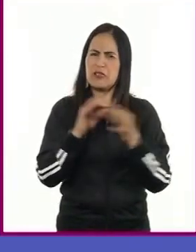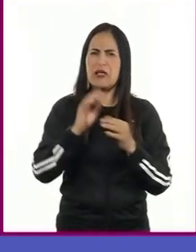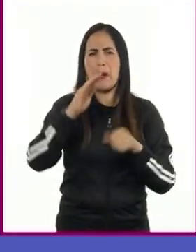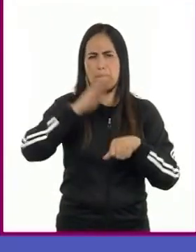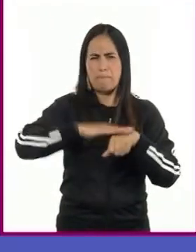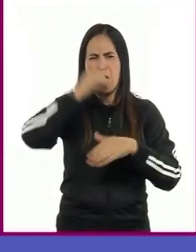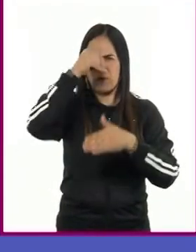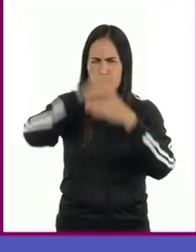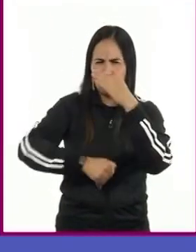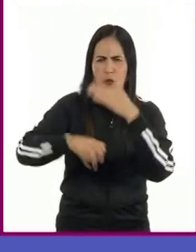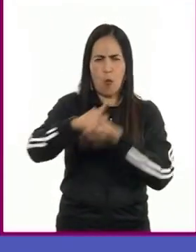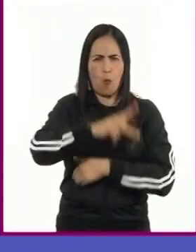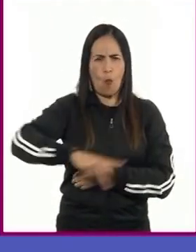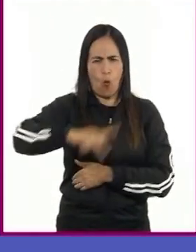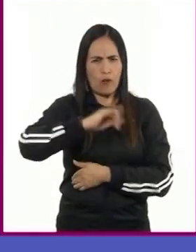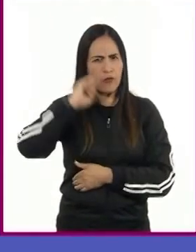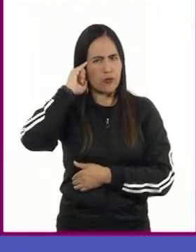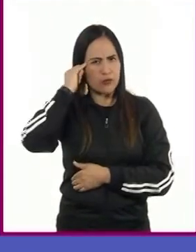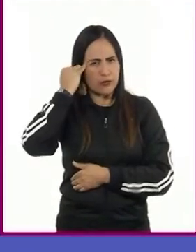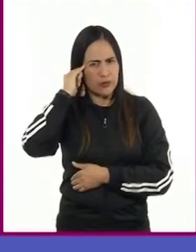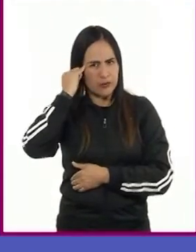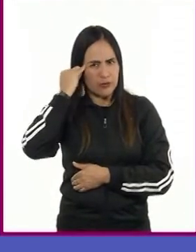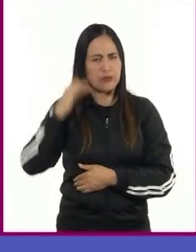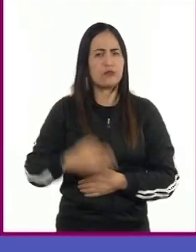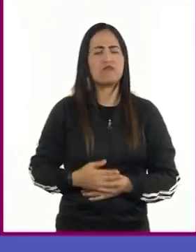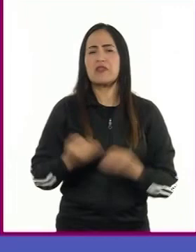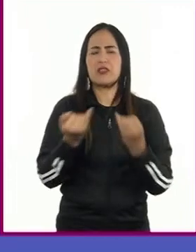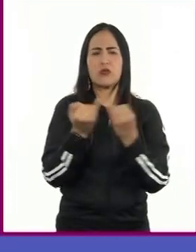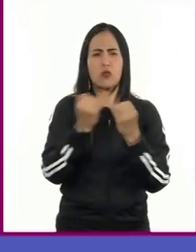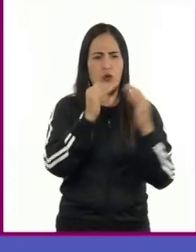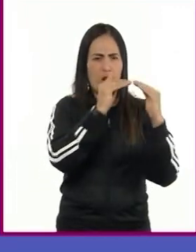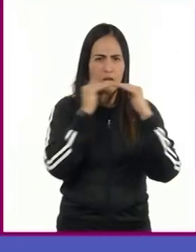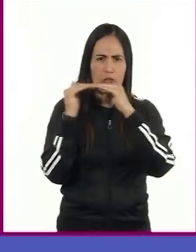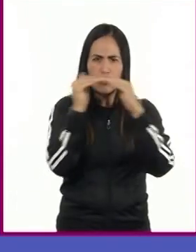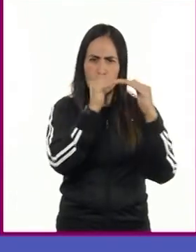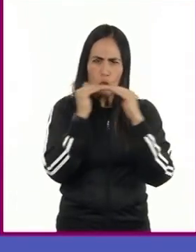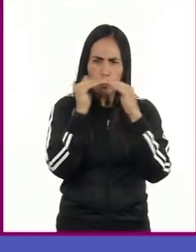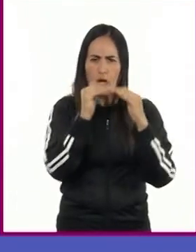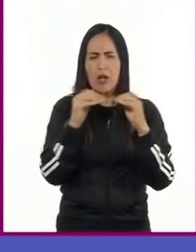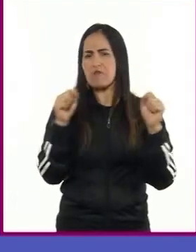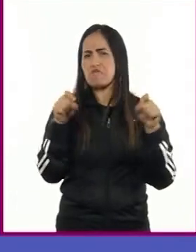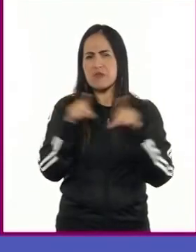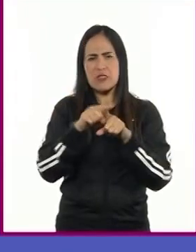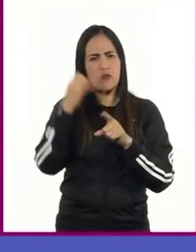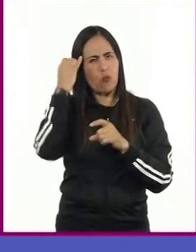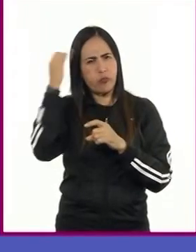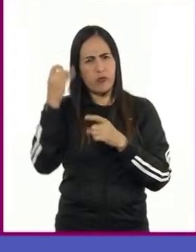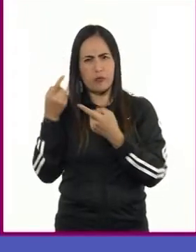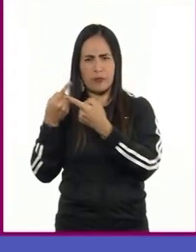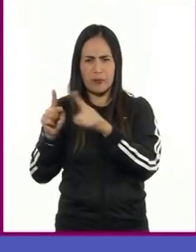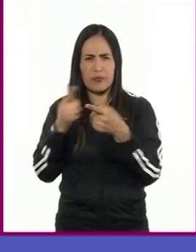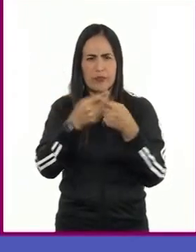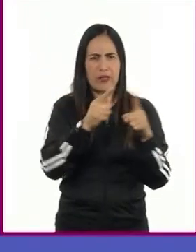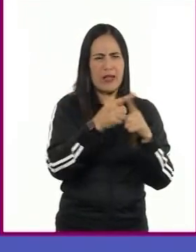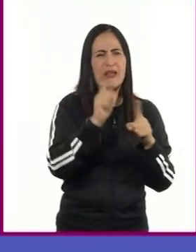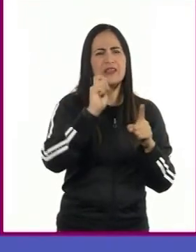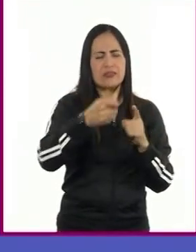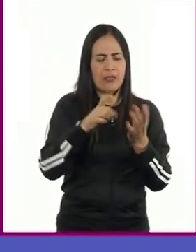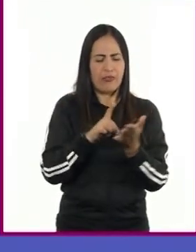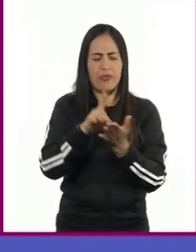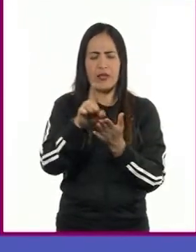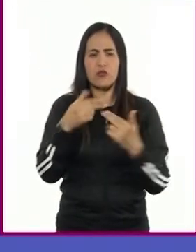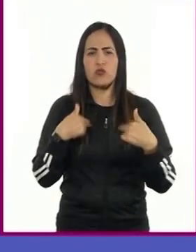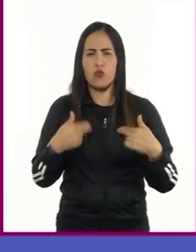indígenas. Posteriormente, para hablar sobre la igualdad y la diversidad, seleccioné el documento de los derechos humanos,